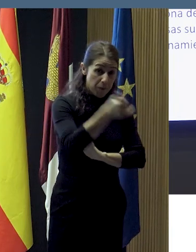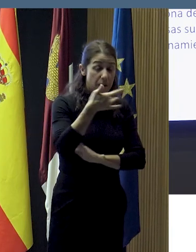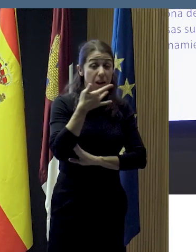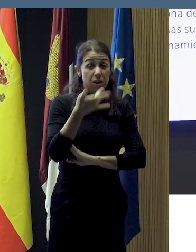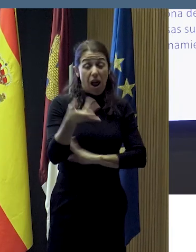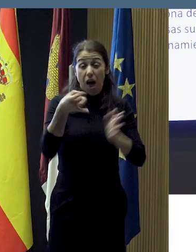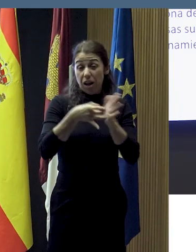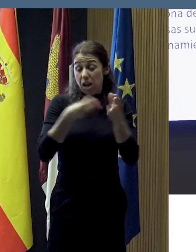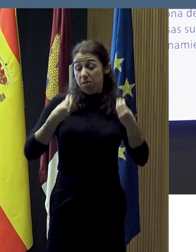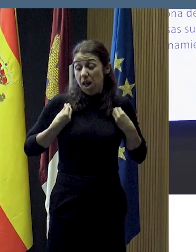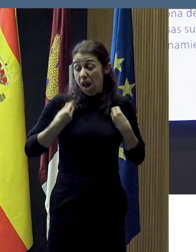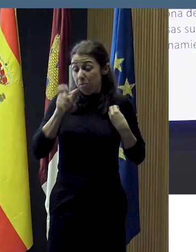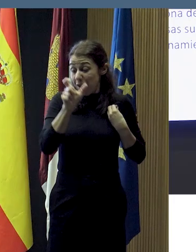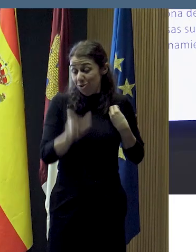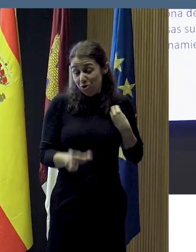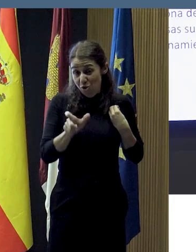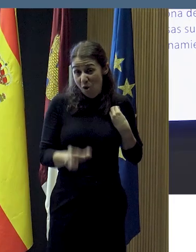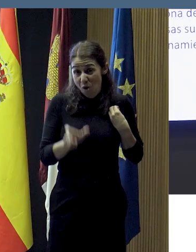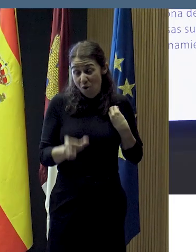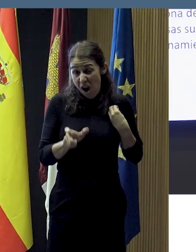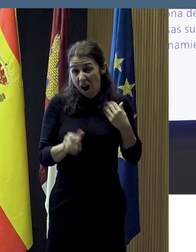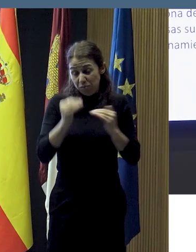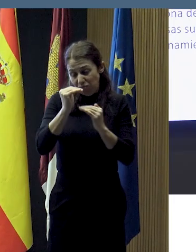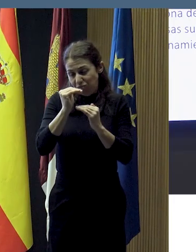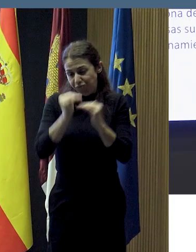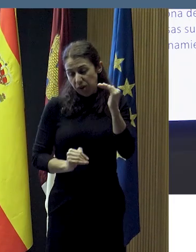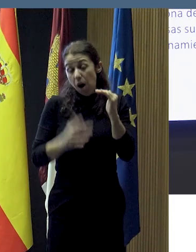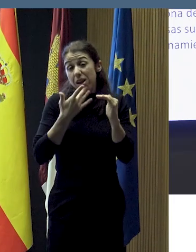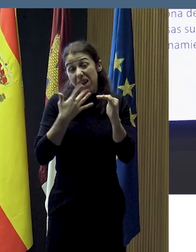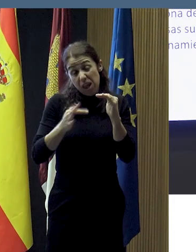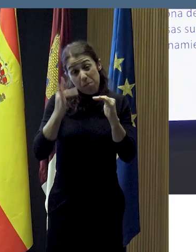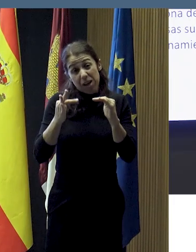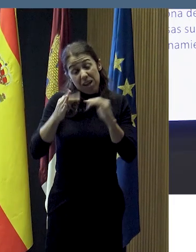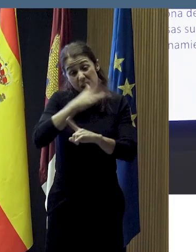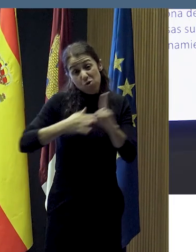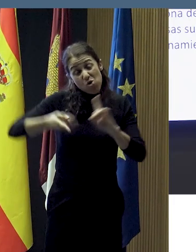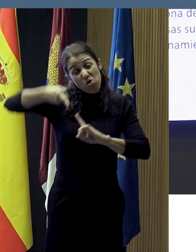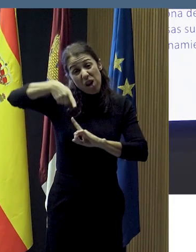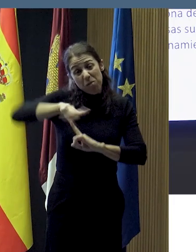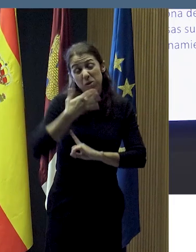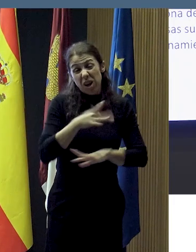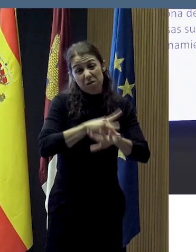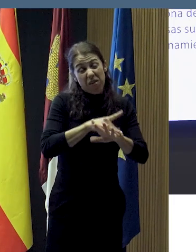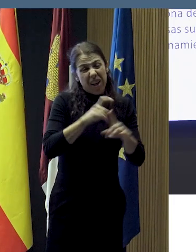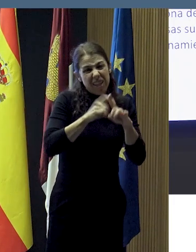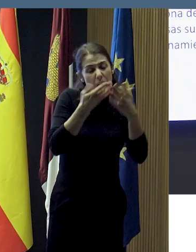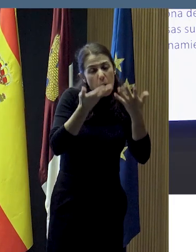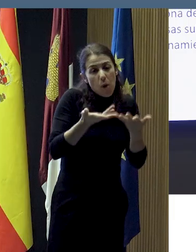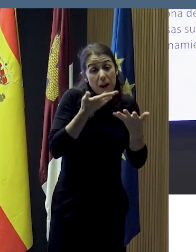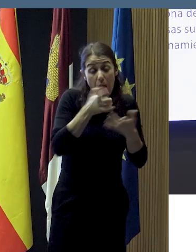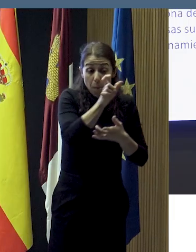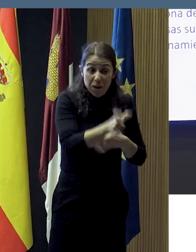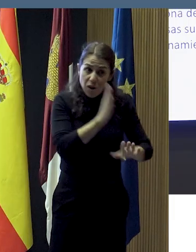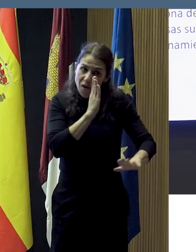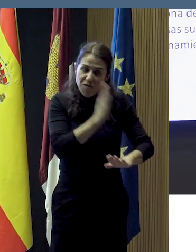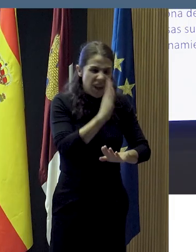así la calidad de vida del paciente y de las personas de su entorno, porque estas enfermedades, la característica importante que tienen es que no solamente afectan a la